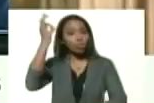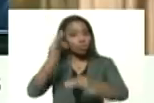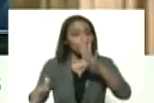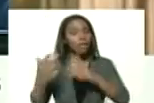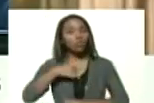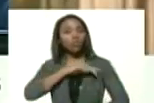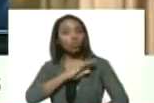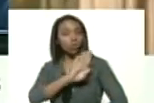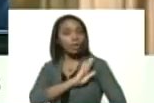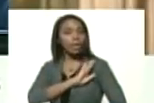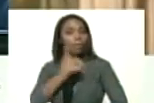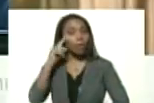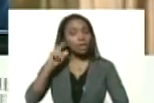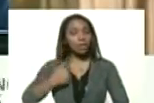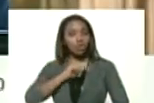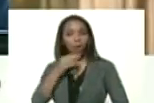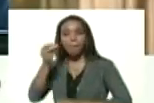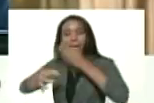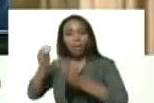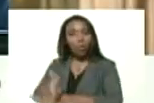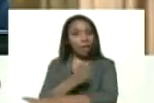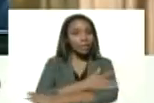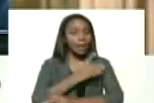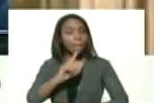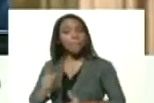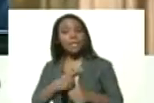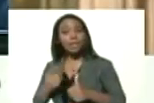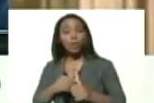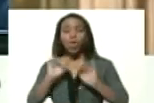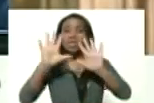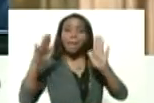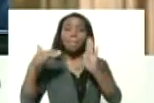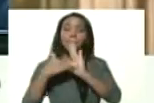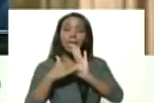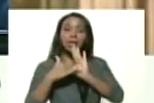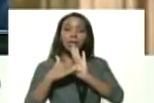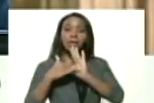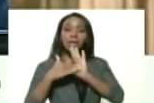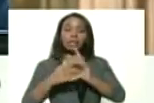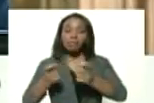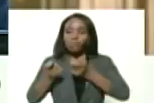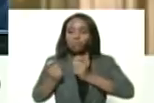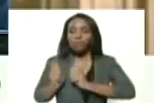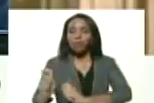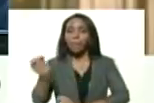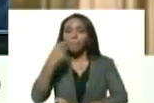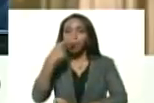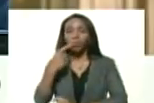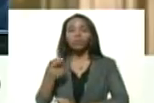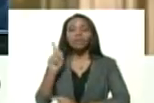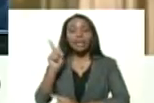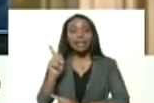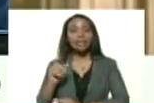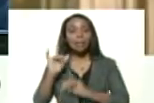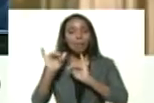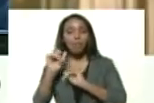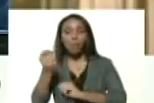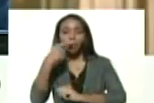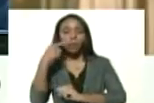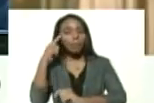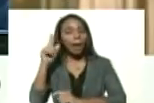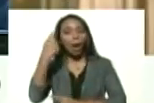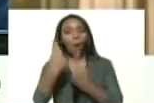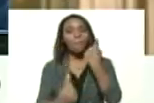como lo dije al principio más de 10.000 tratamientos de interferón para los